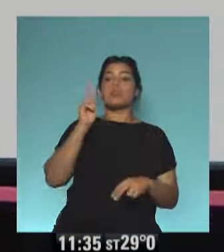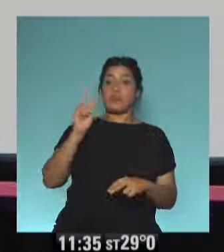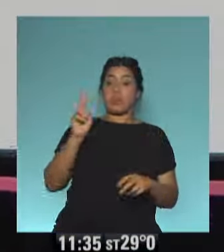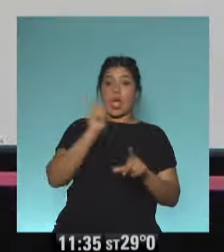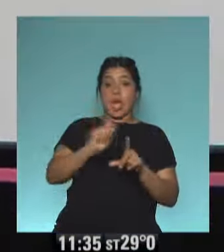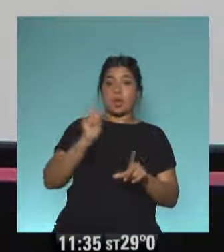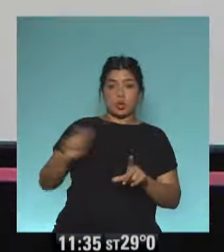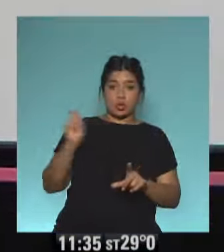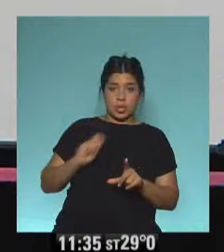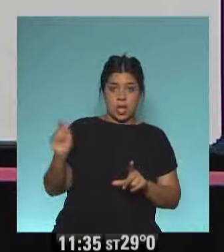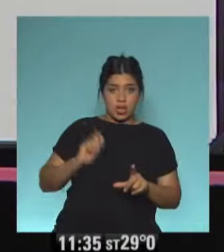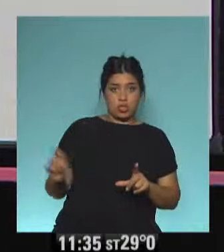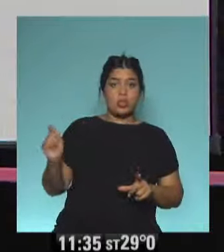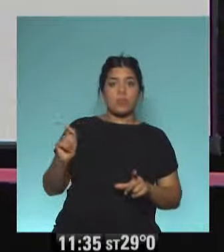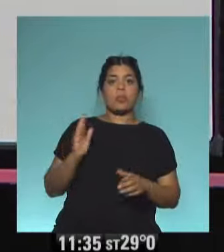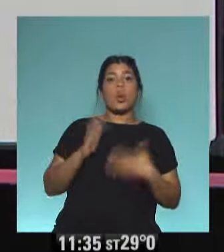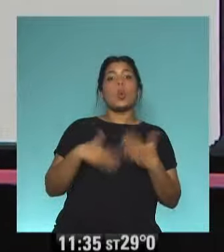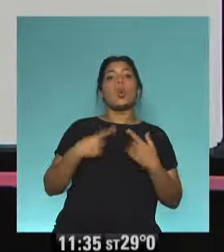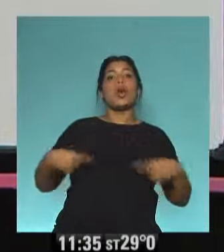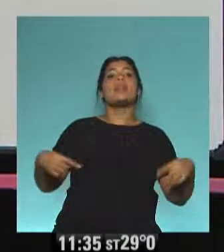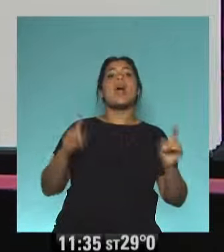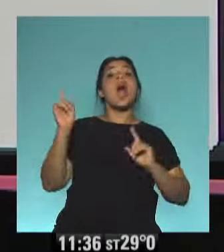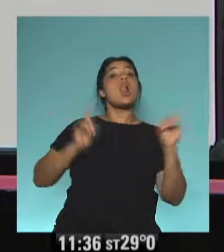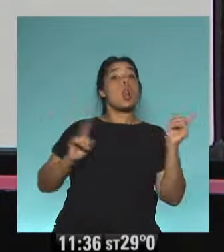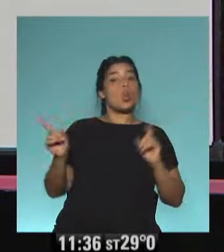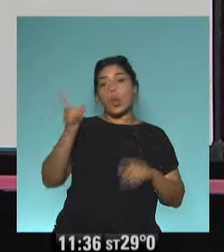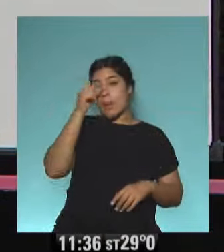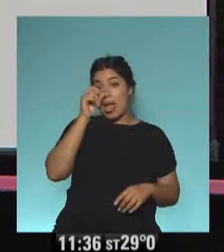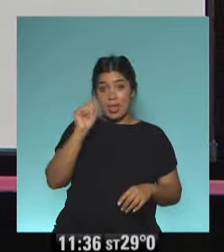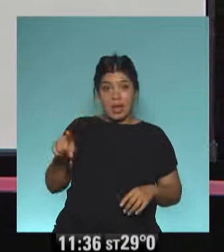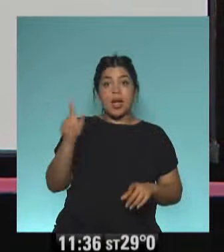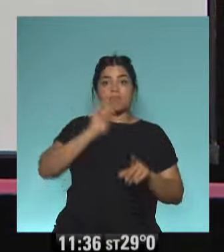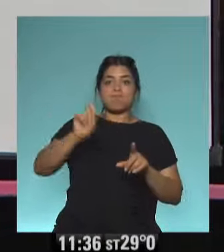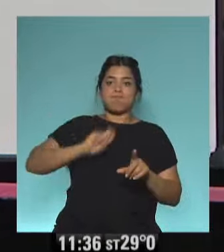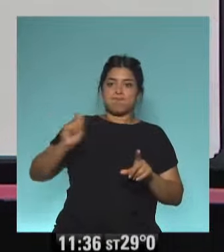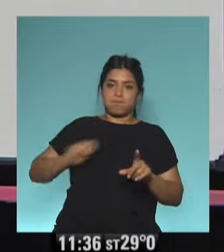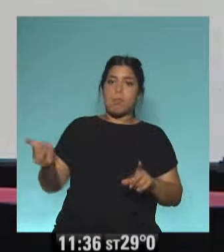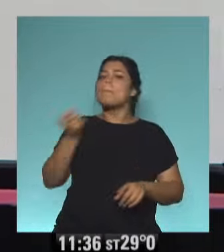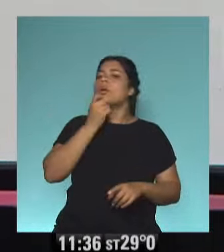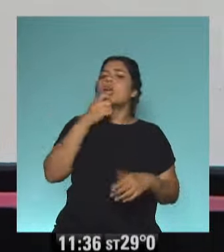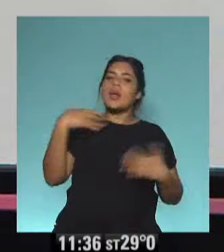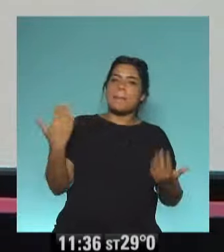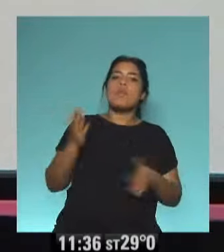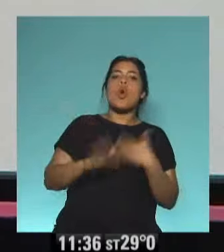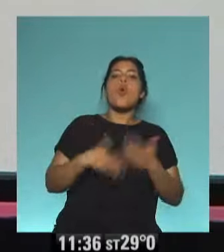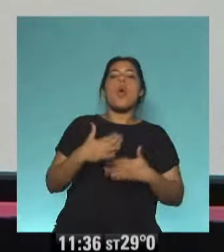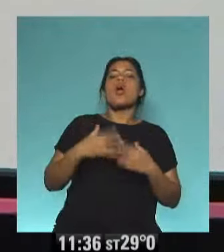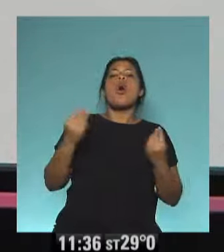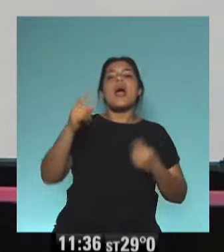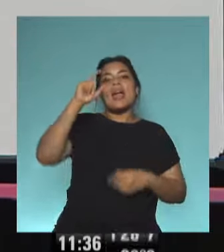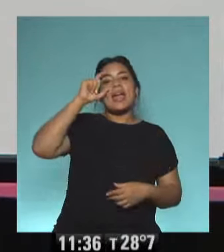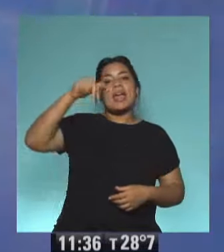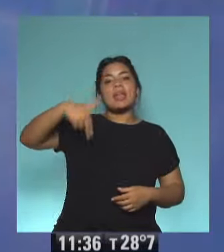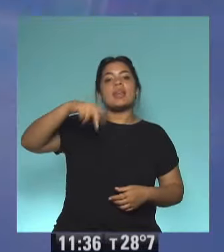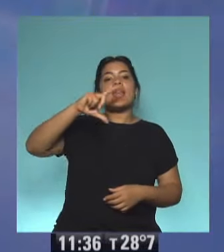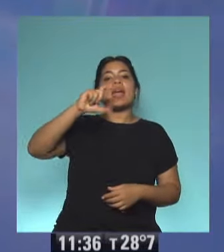anotando algunos de estos juguetes de madera que se nos fueron ocurriendo así en este ratito. Por ejemplo, los juegos de encastre. Los que juegos por de